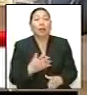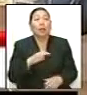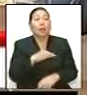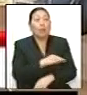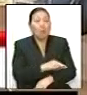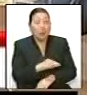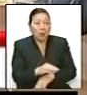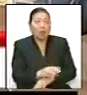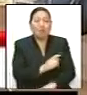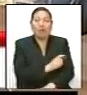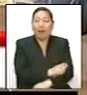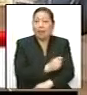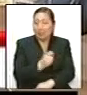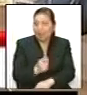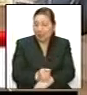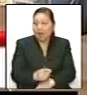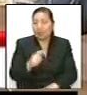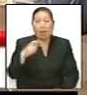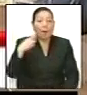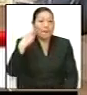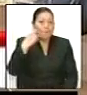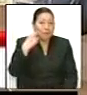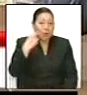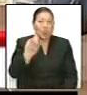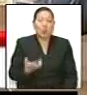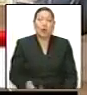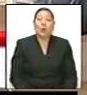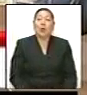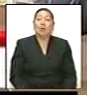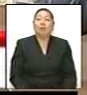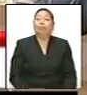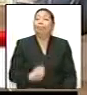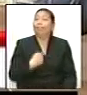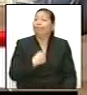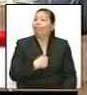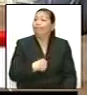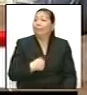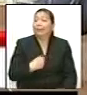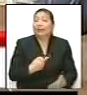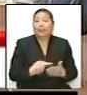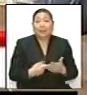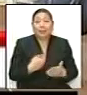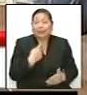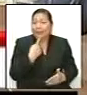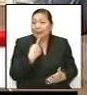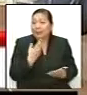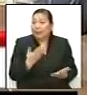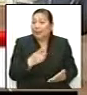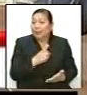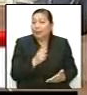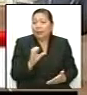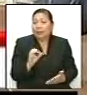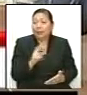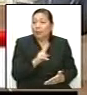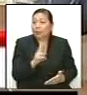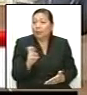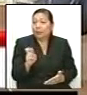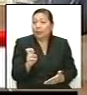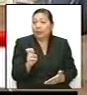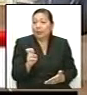Moquegua, Tacna y Puno. Normalmente, lamentablemente tengo que decir, normalmente hay entre 150 a